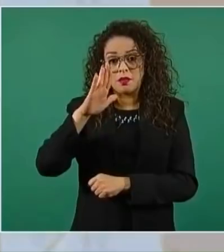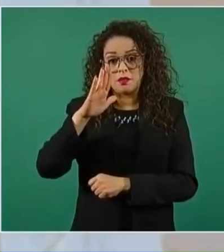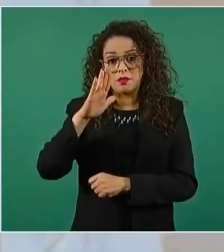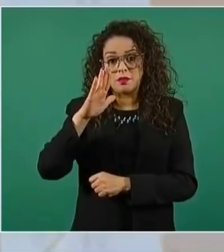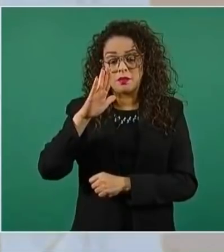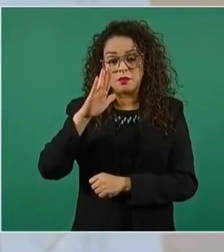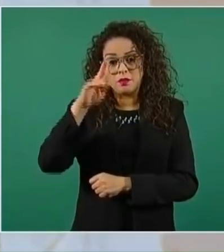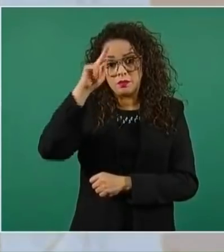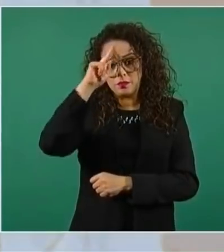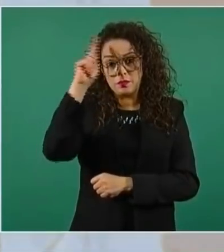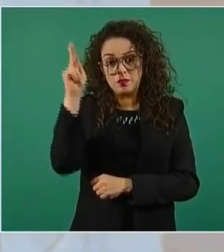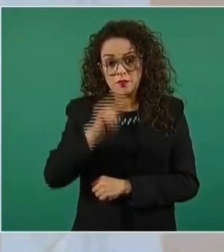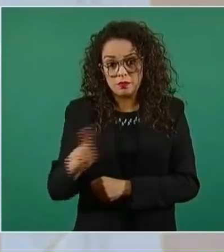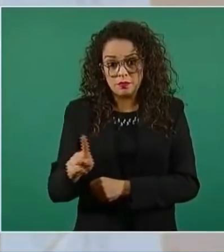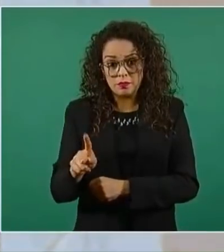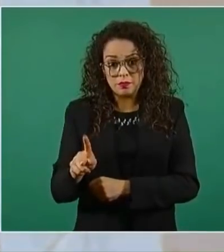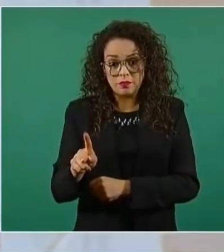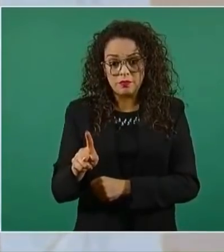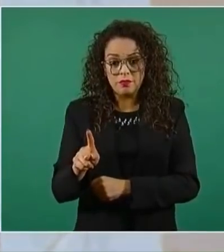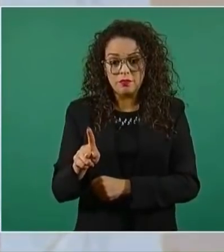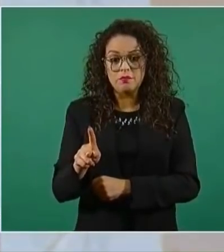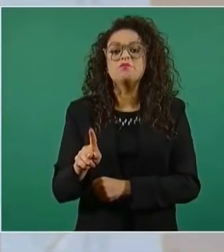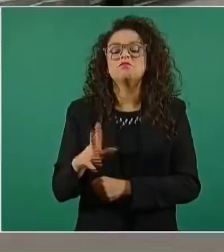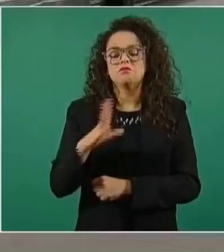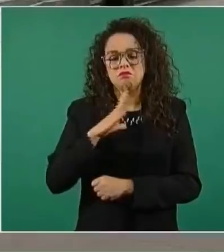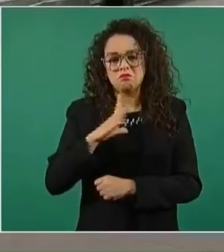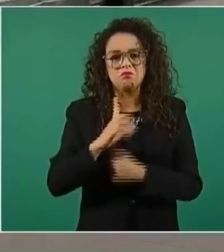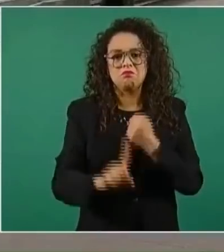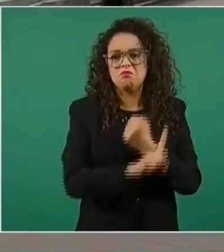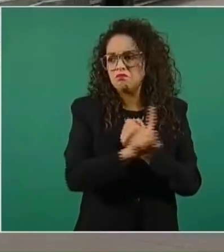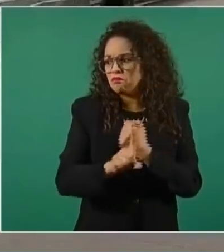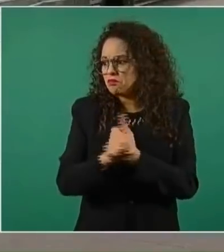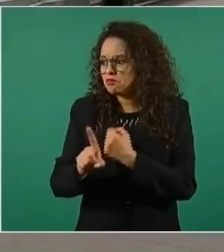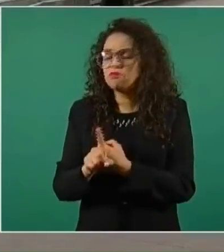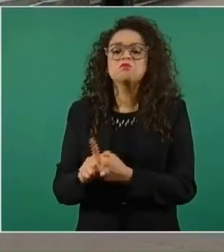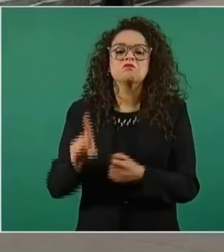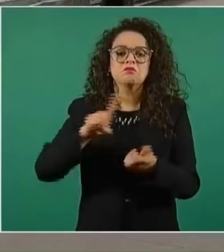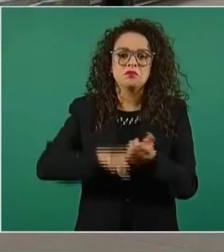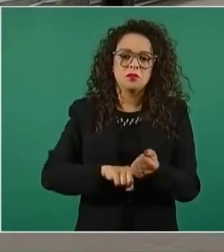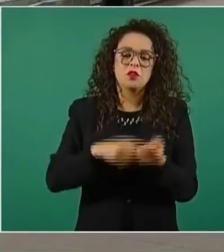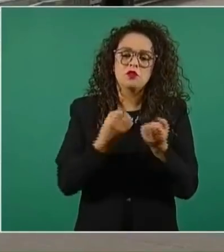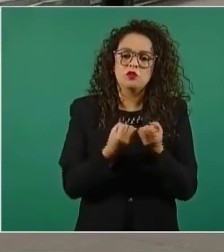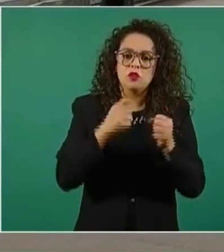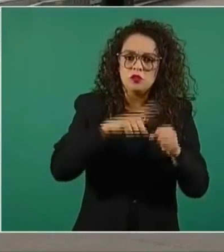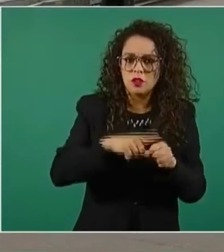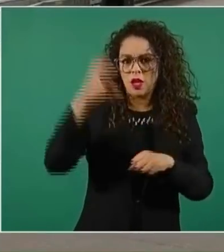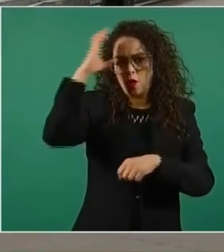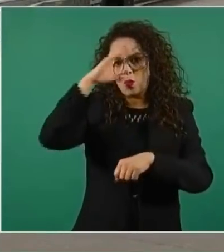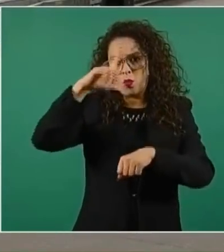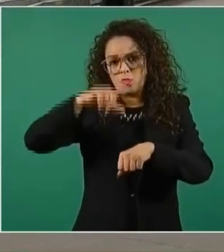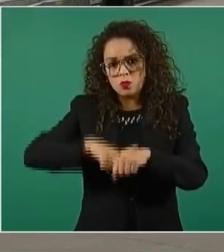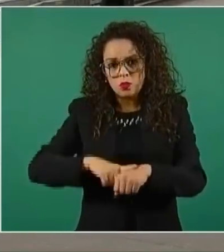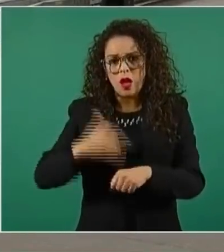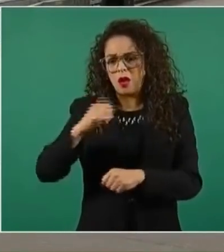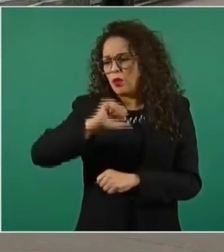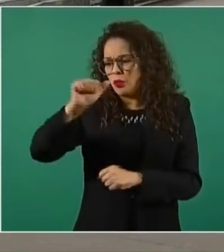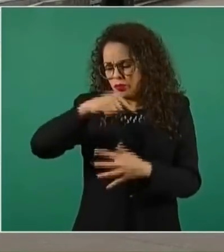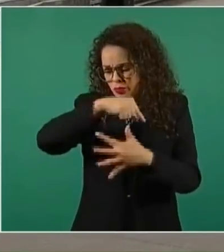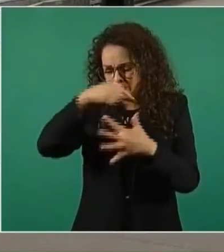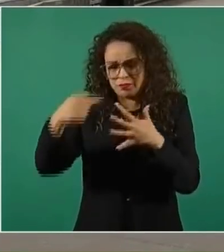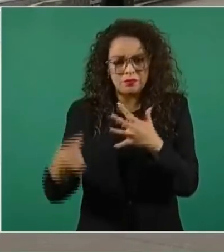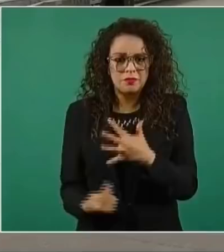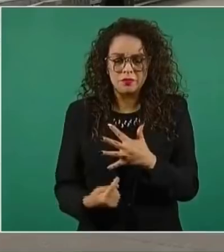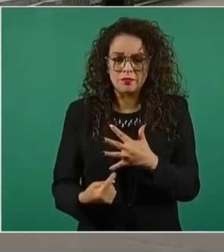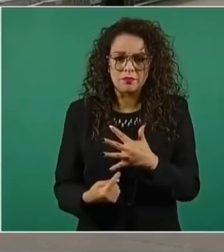consigo afectaciones culturales, sociales y daños colaterales.